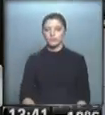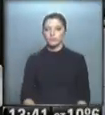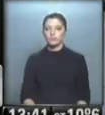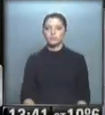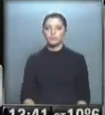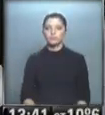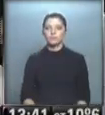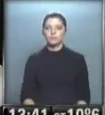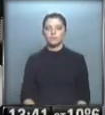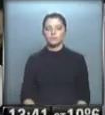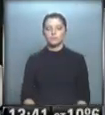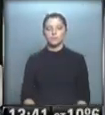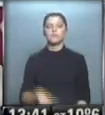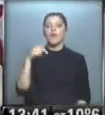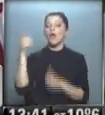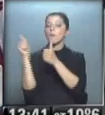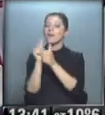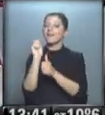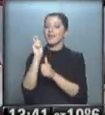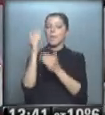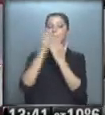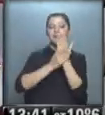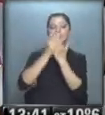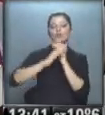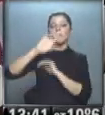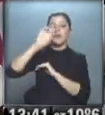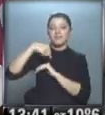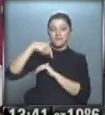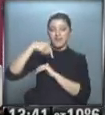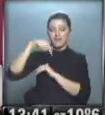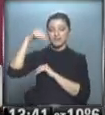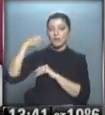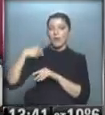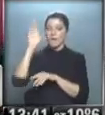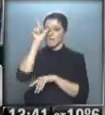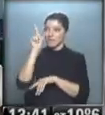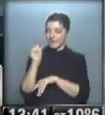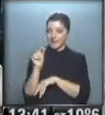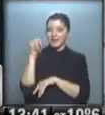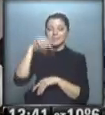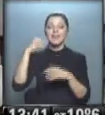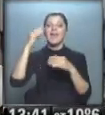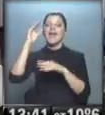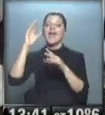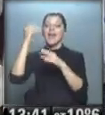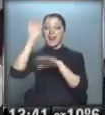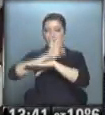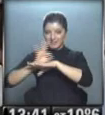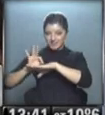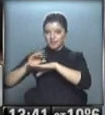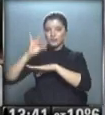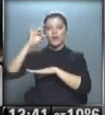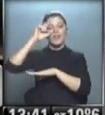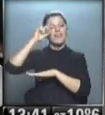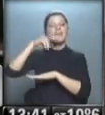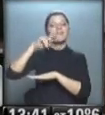Cruz La acompaña el señor ministro de planificación Federal inversión pública y servicios arquitecto Julio deido